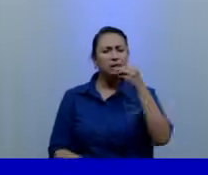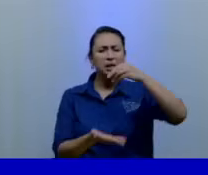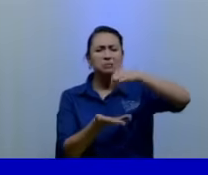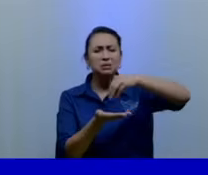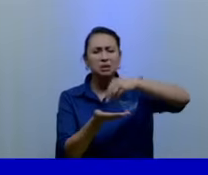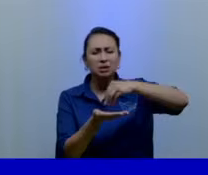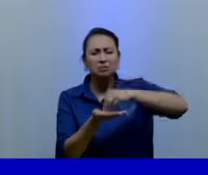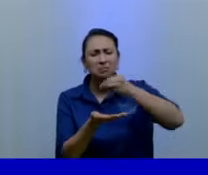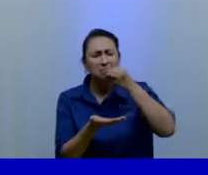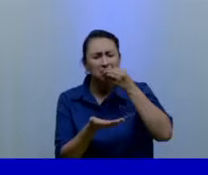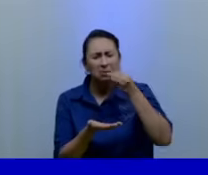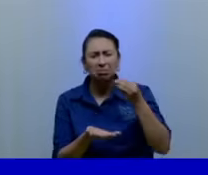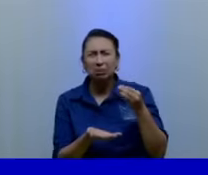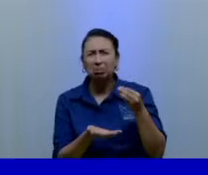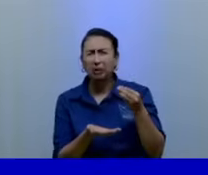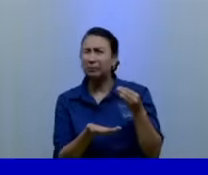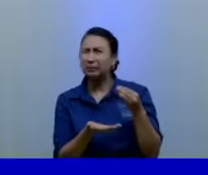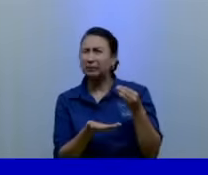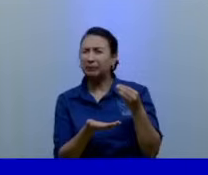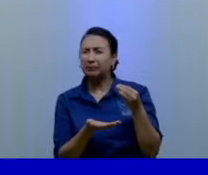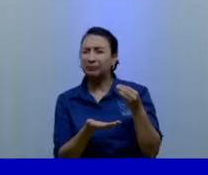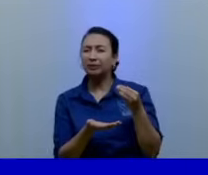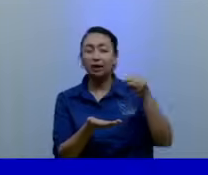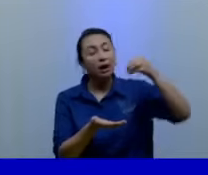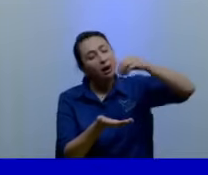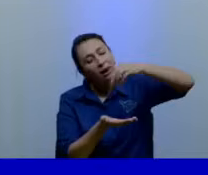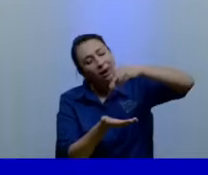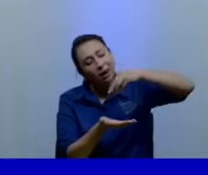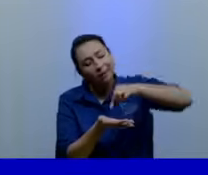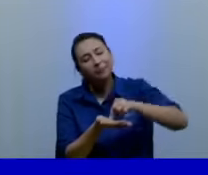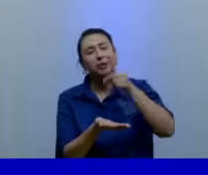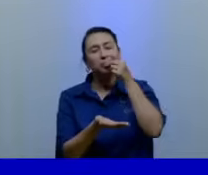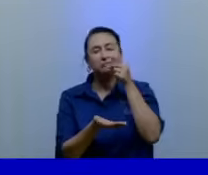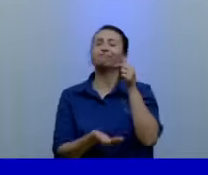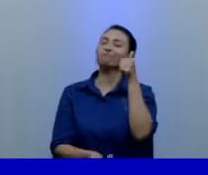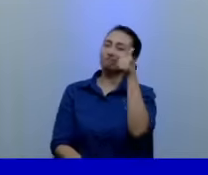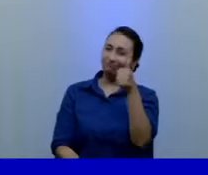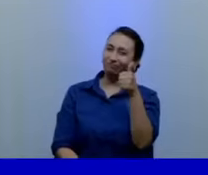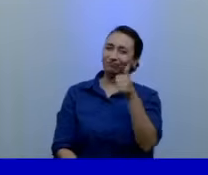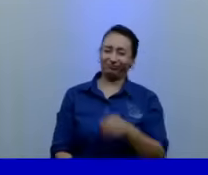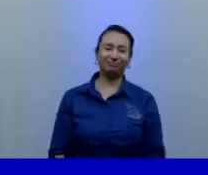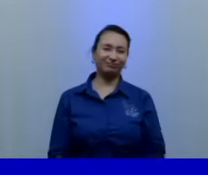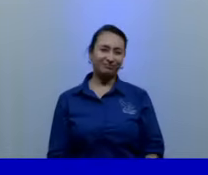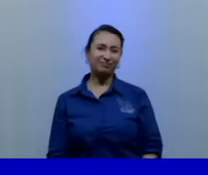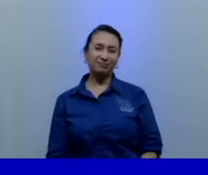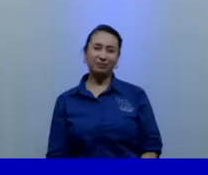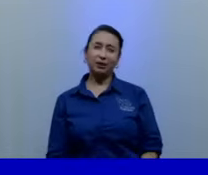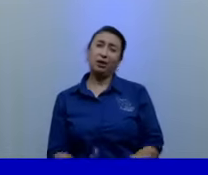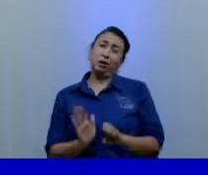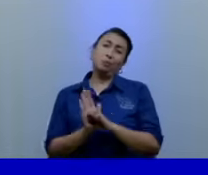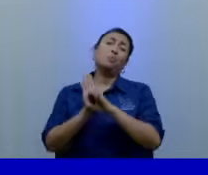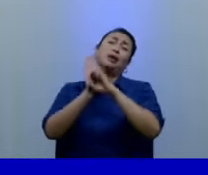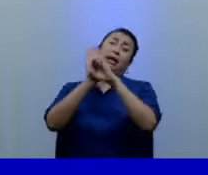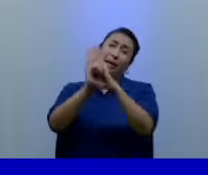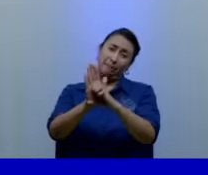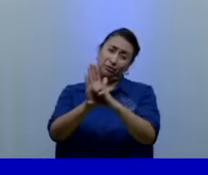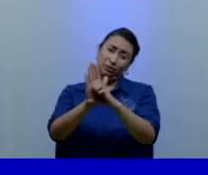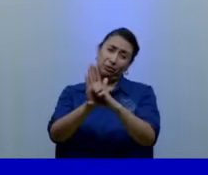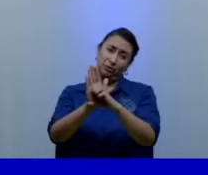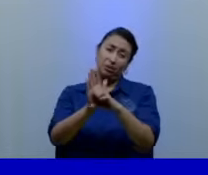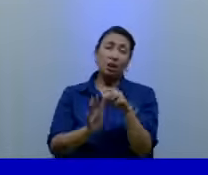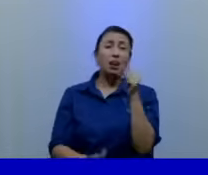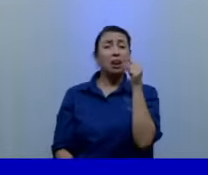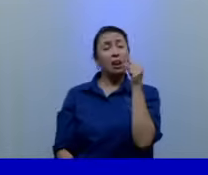¿A cuántas hermanas? Digo hermanas porque sobre todo cuando han estado embarazadas, si tienen amenazas de preeclampsia